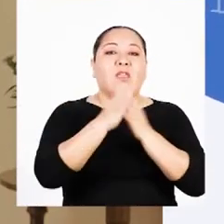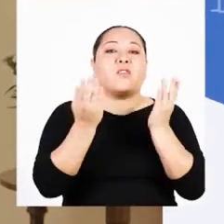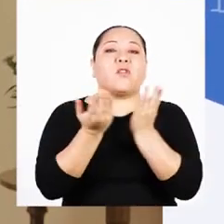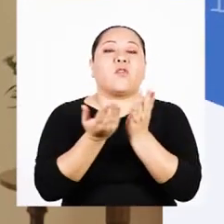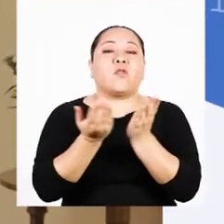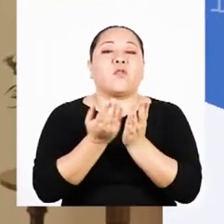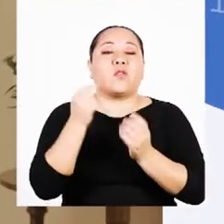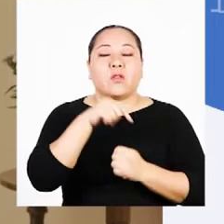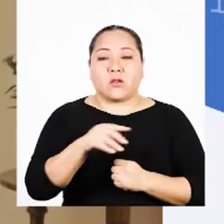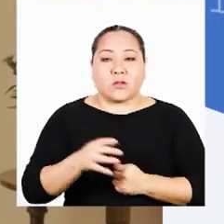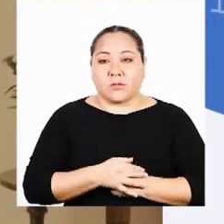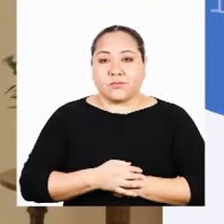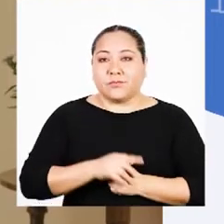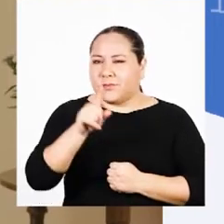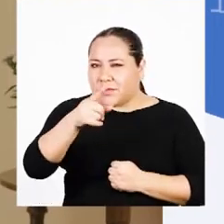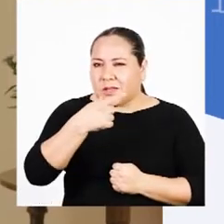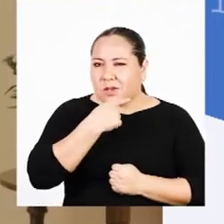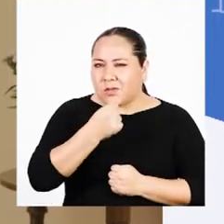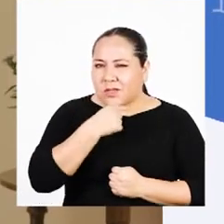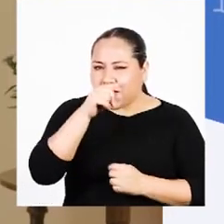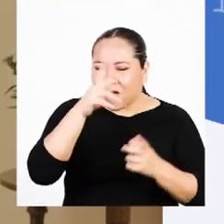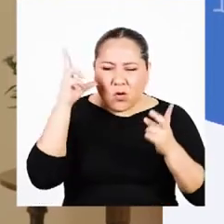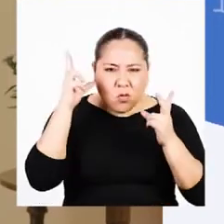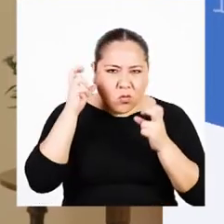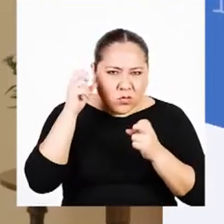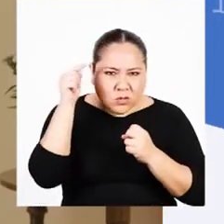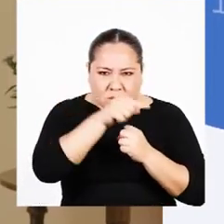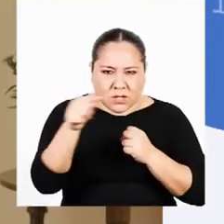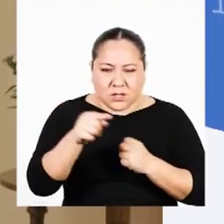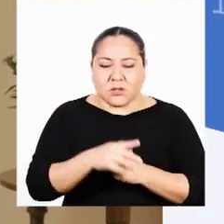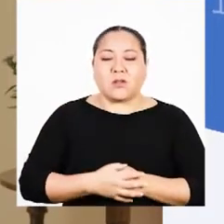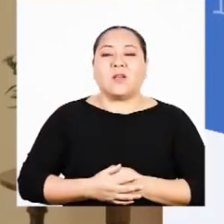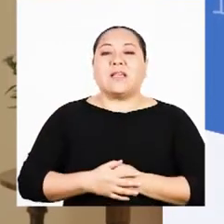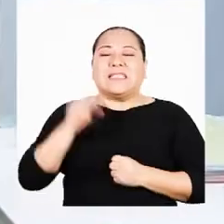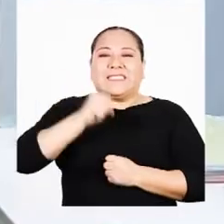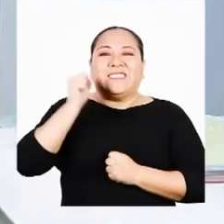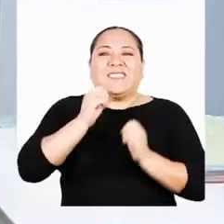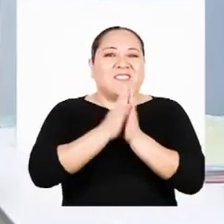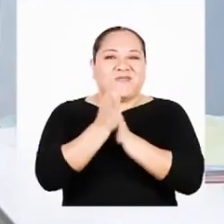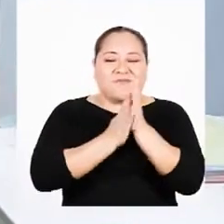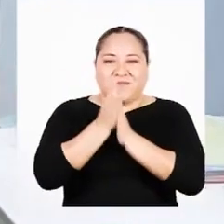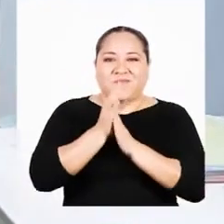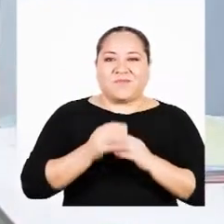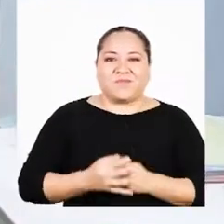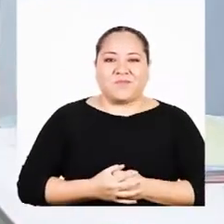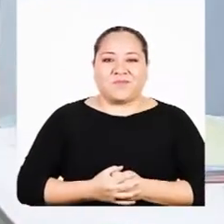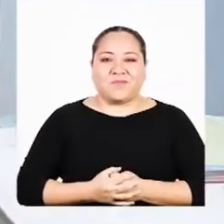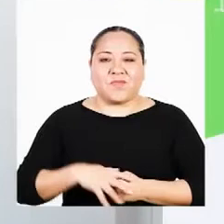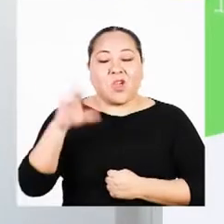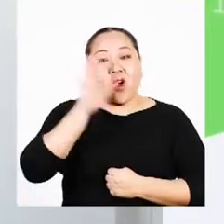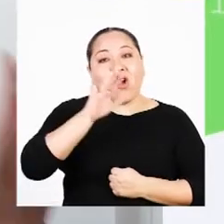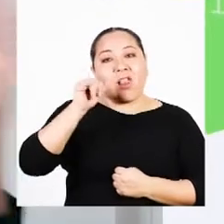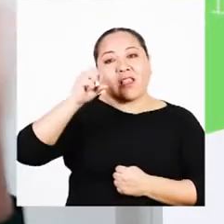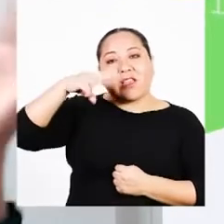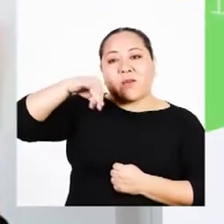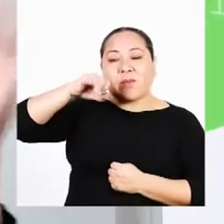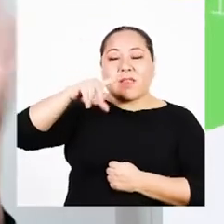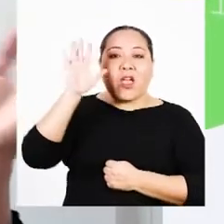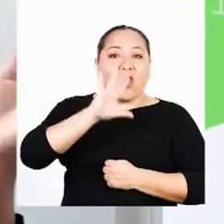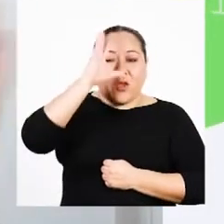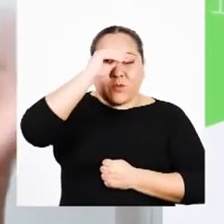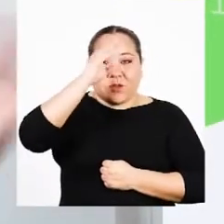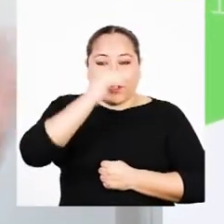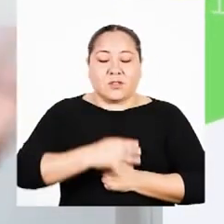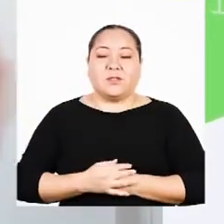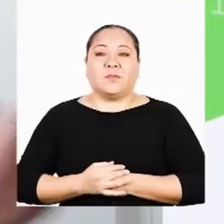en la esfera de la enseñanza. ¿Te gustaría escuchar al respecto? ¡Claro que sí! Hola